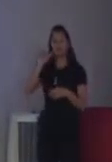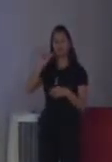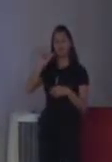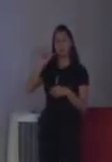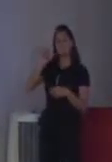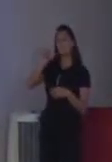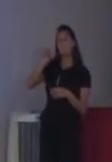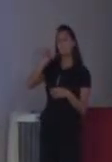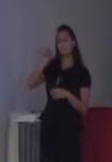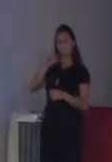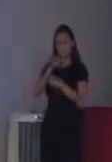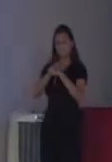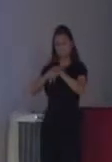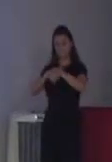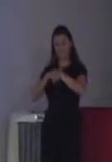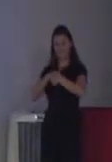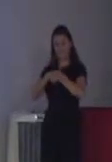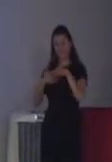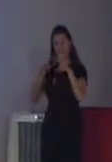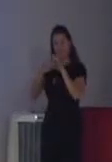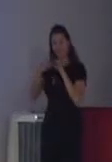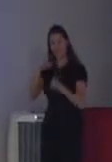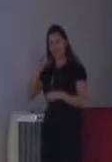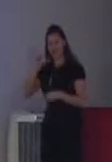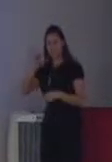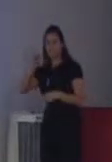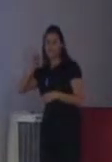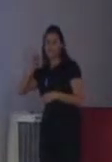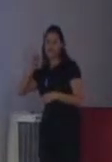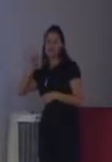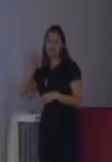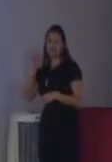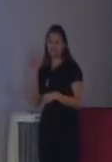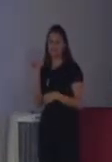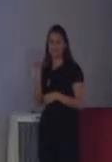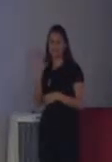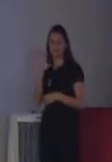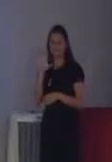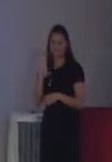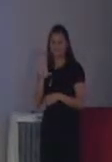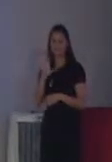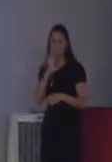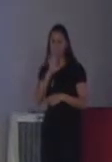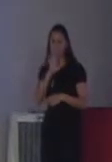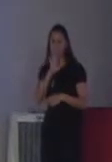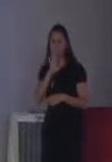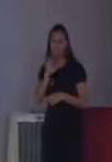quién era el Manco de Lepanto? ¿Quién? A ver, ¿quién? ¿Quién me dice quién era el Manco de Lepanto?